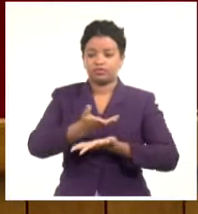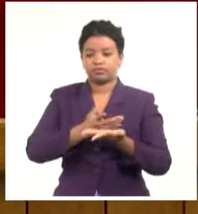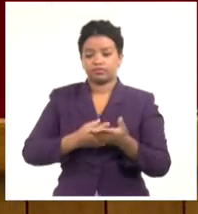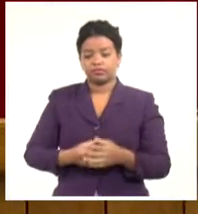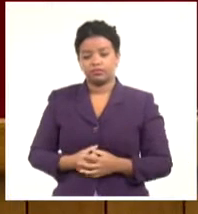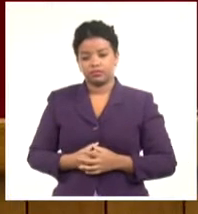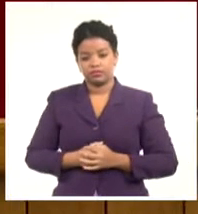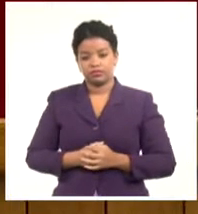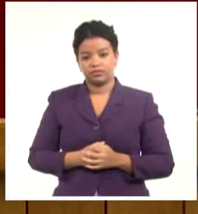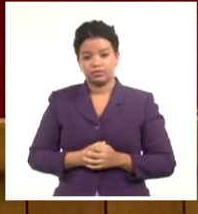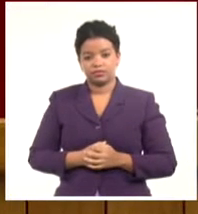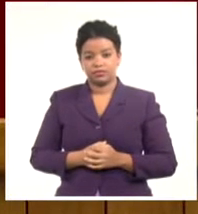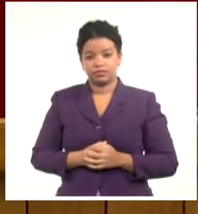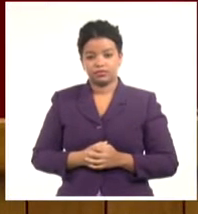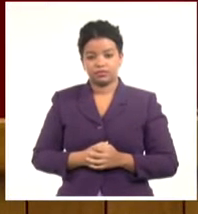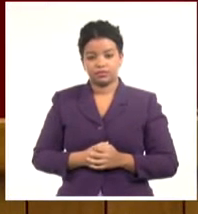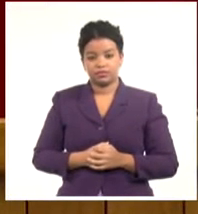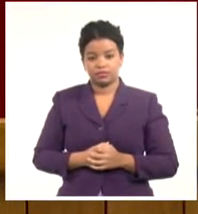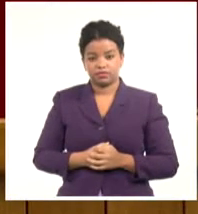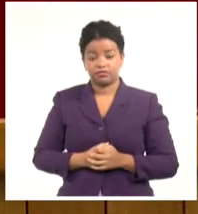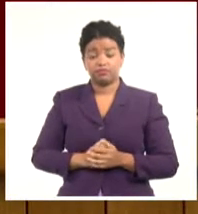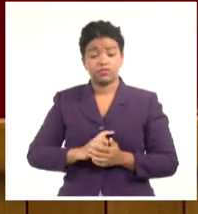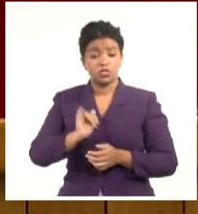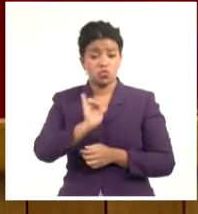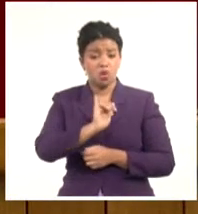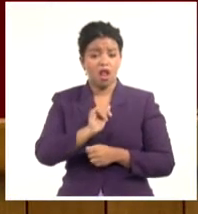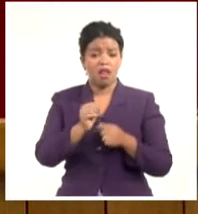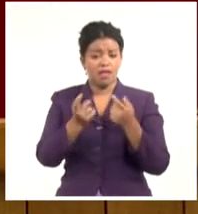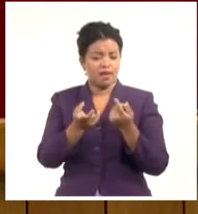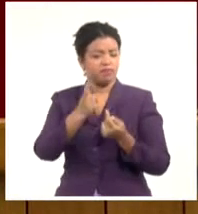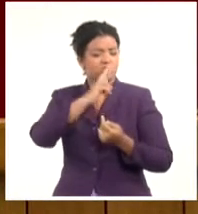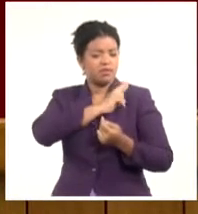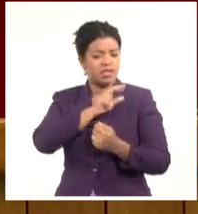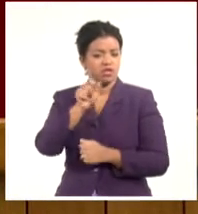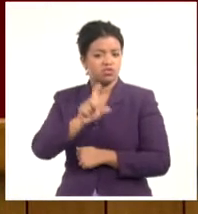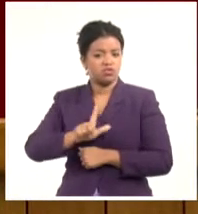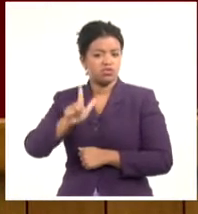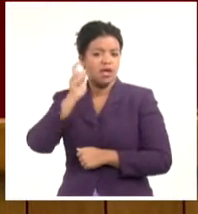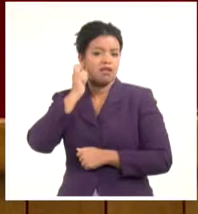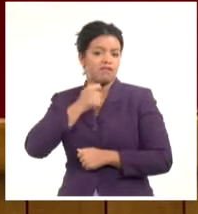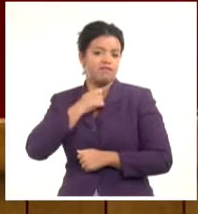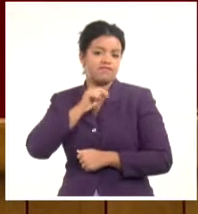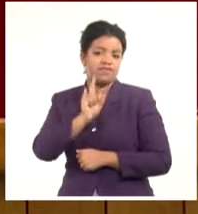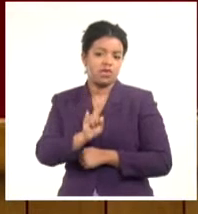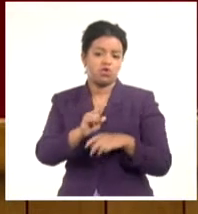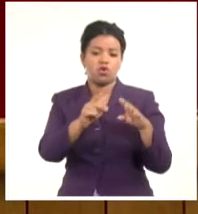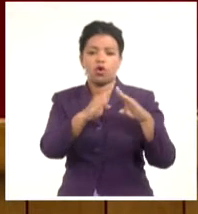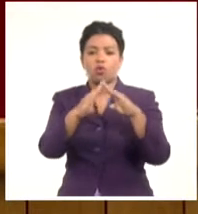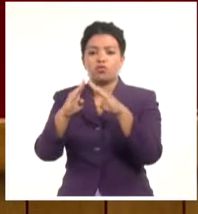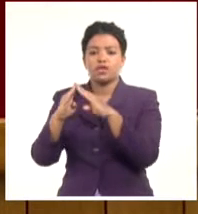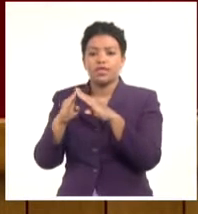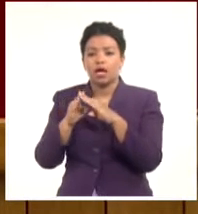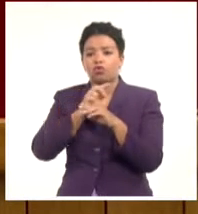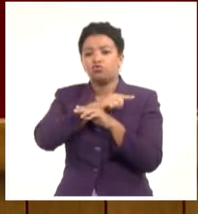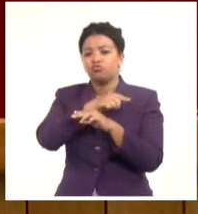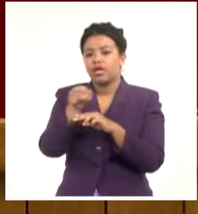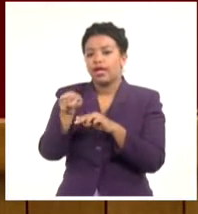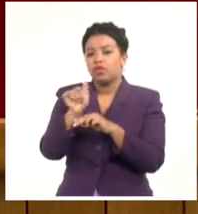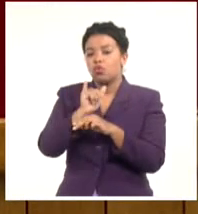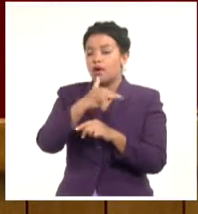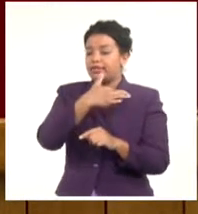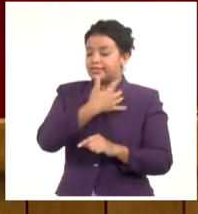extensionistas y en consolidar la responsabilidad social de la FEU con las comunidades, los que lo llenan a ustedes de